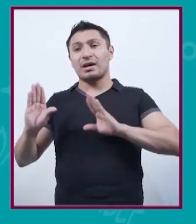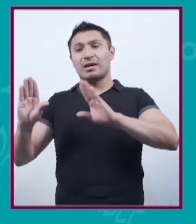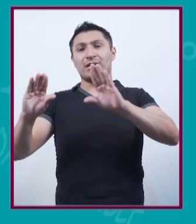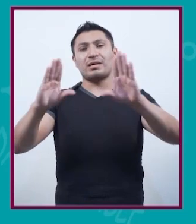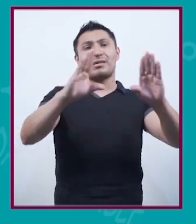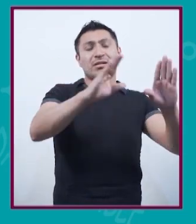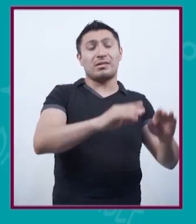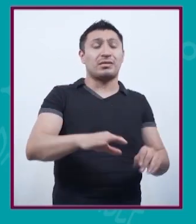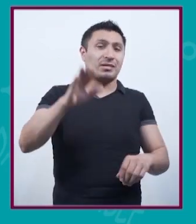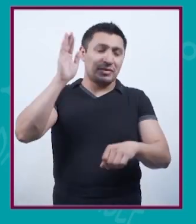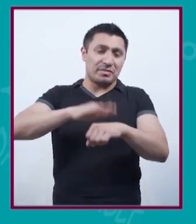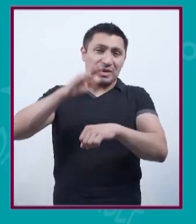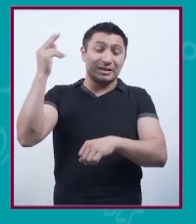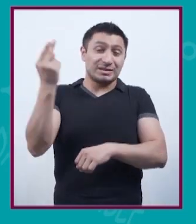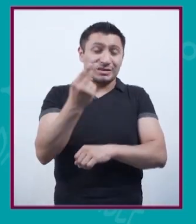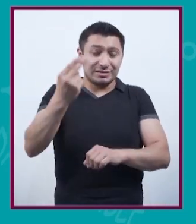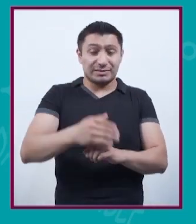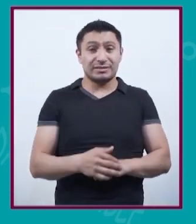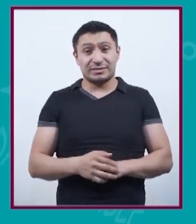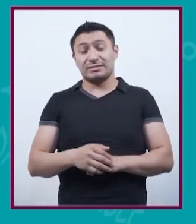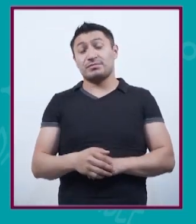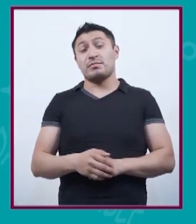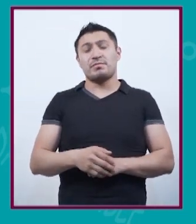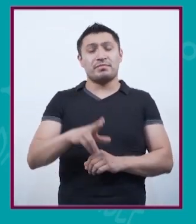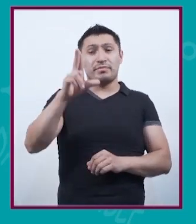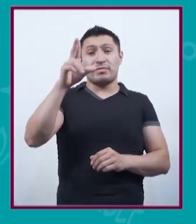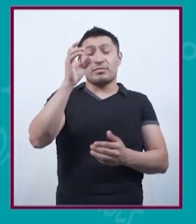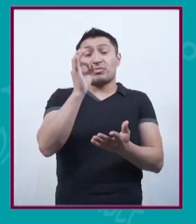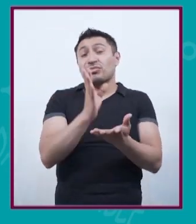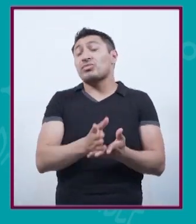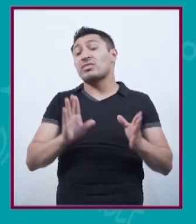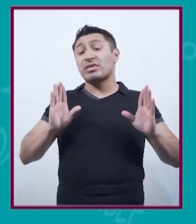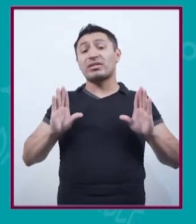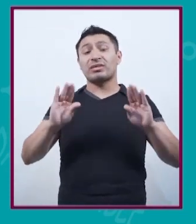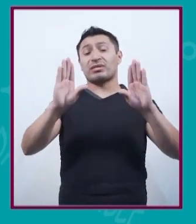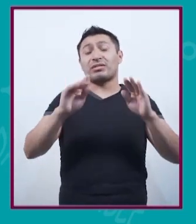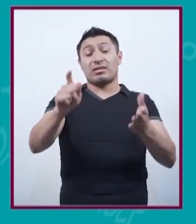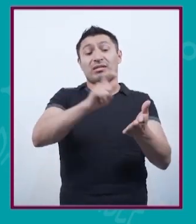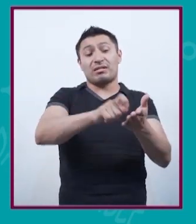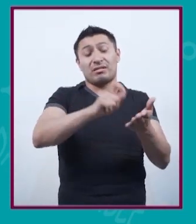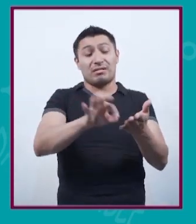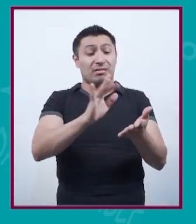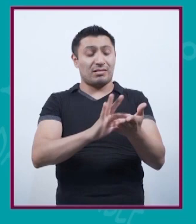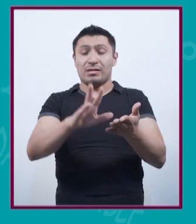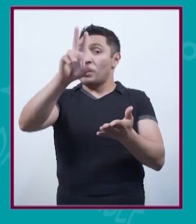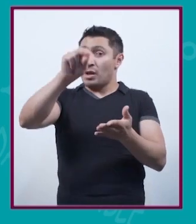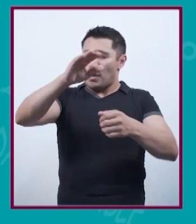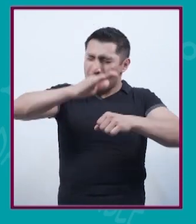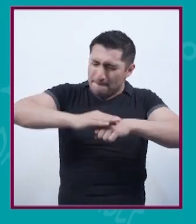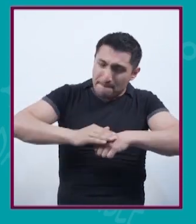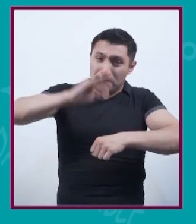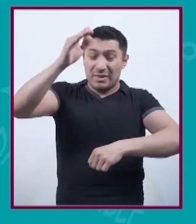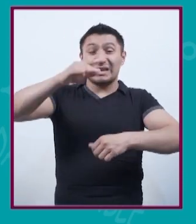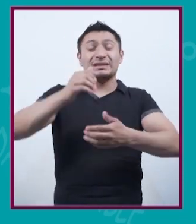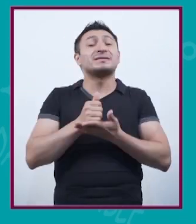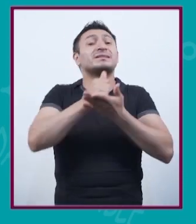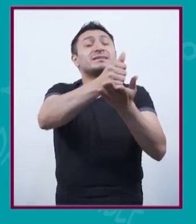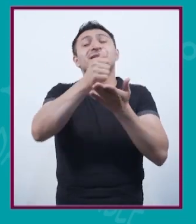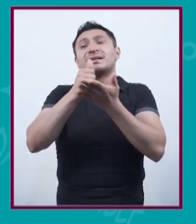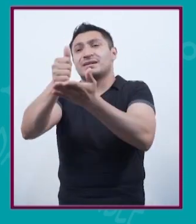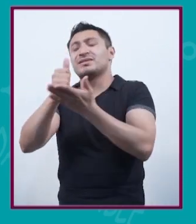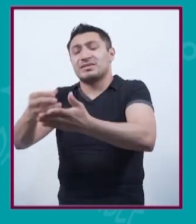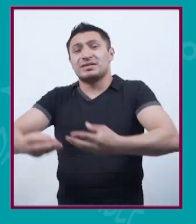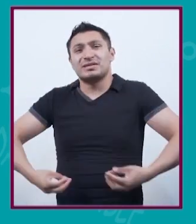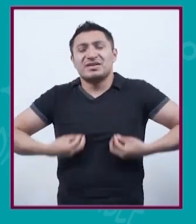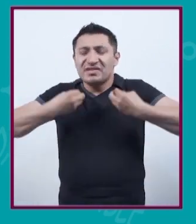tren entre revolucionarios y paisajes espectaculares, con la intención de alfabetizar a las clases sociales más desprotegidas. No